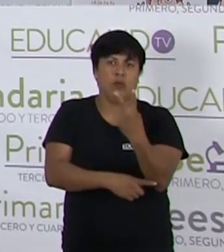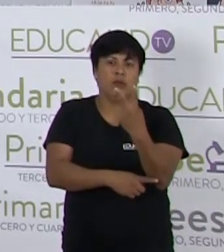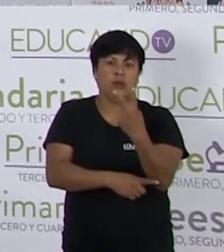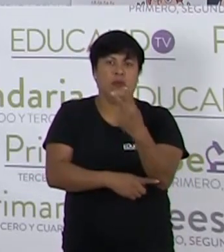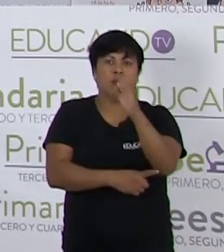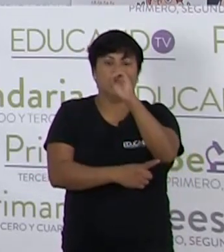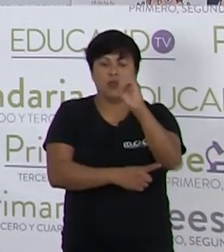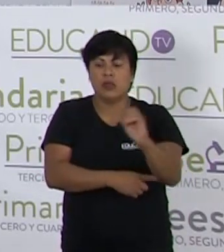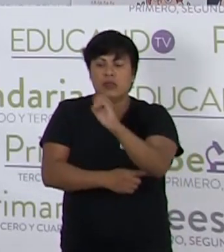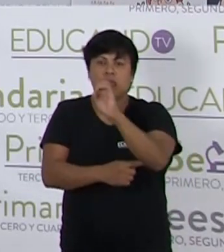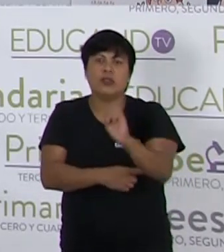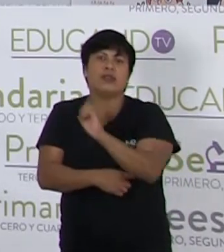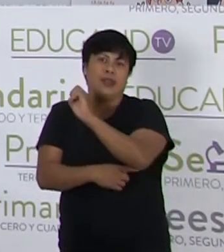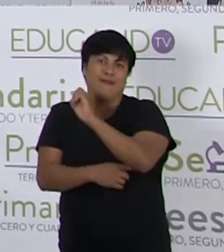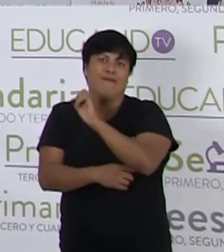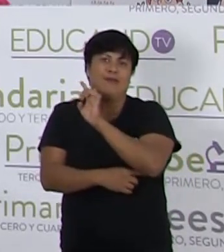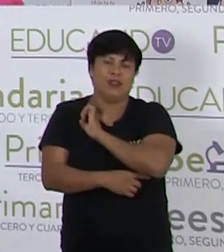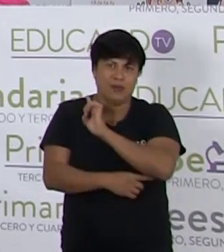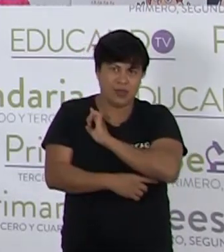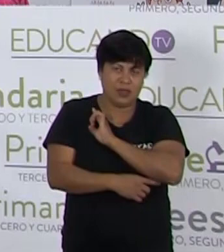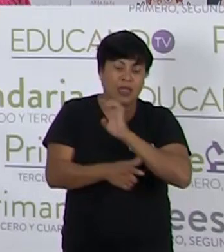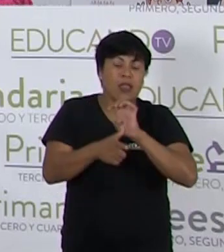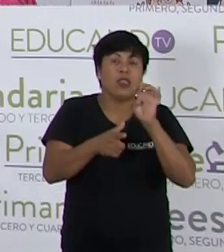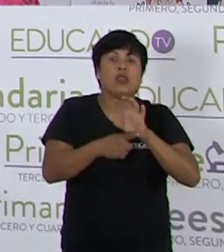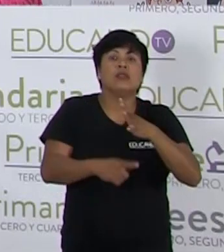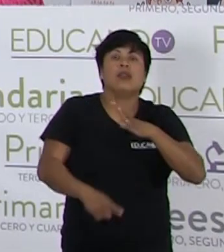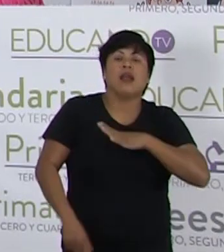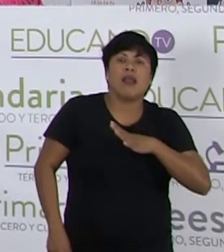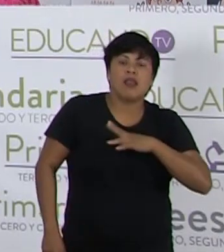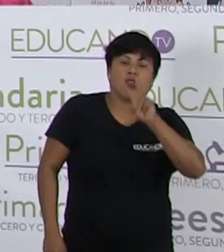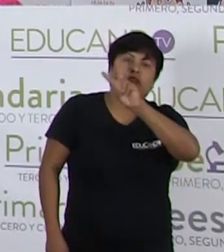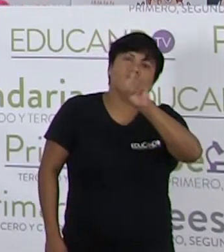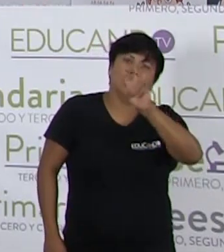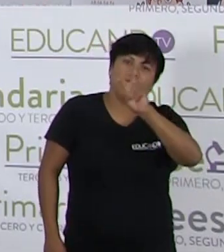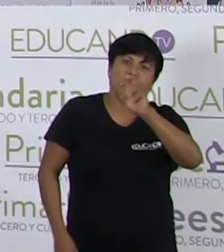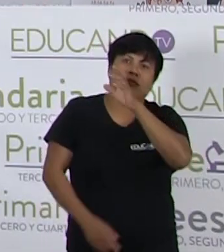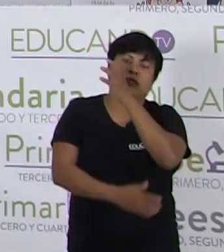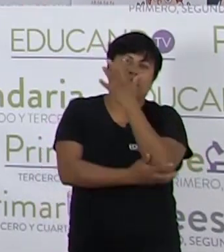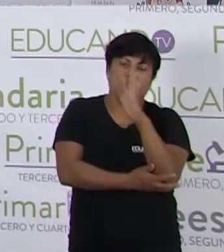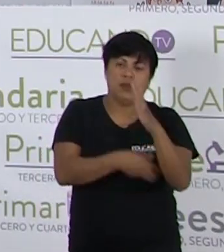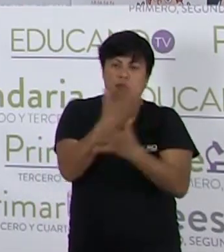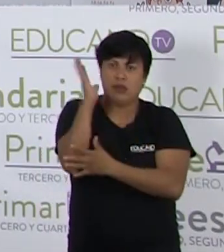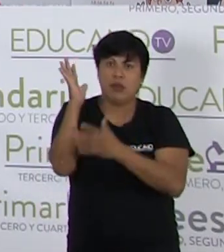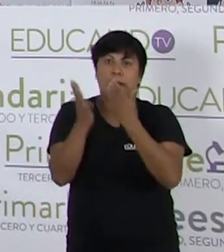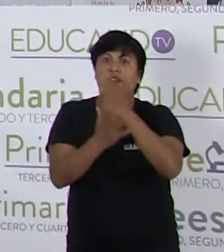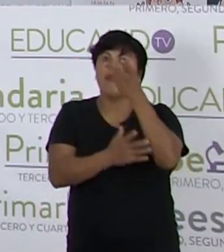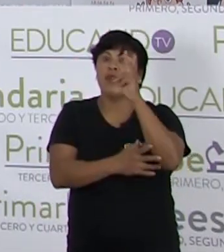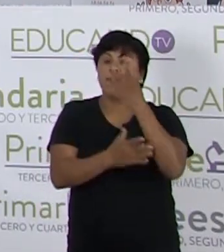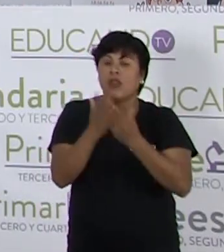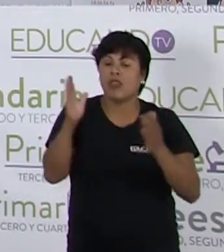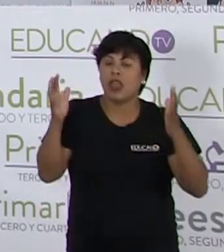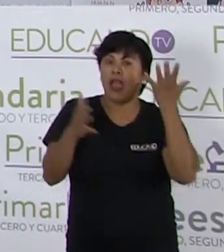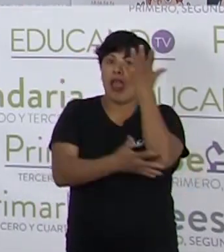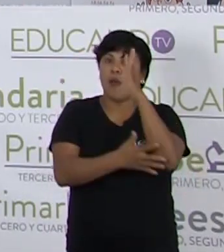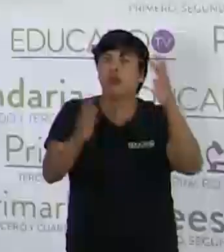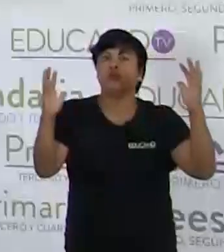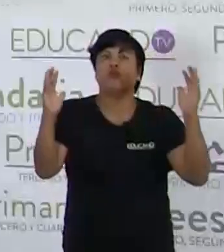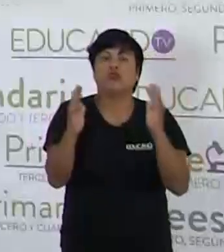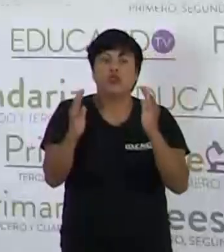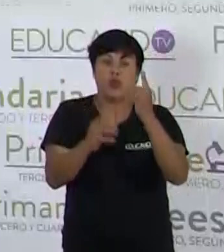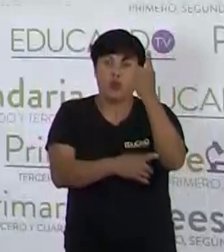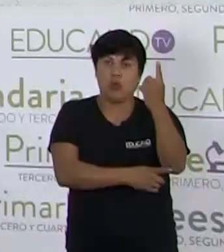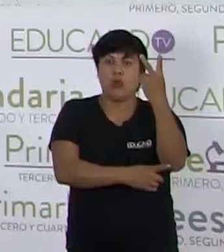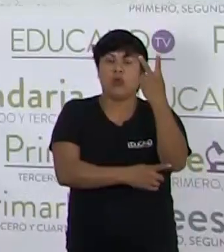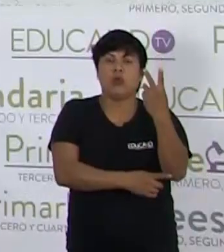y se agregan los ceros. Entonces tengo 200. Pero me falta contar los chiquitos.